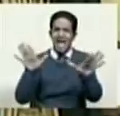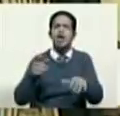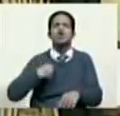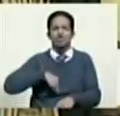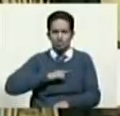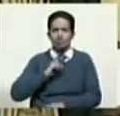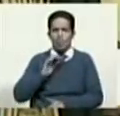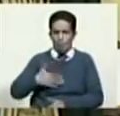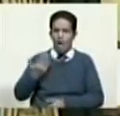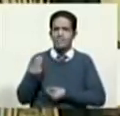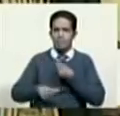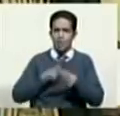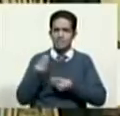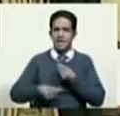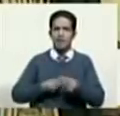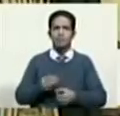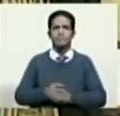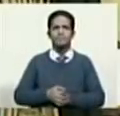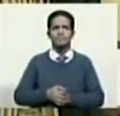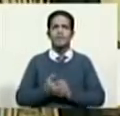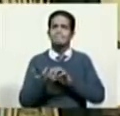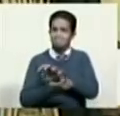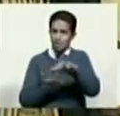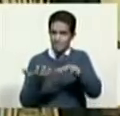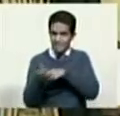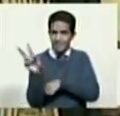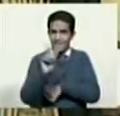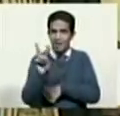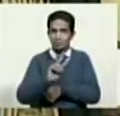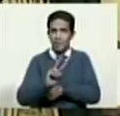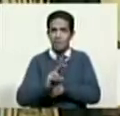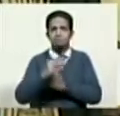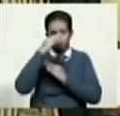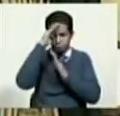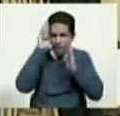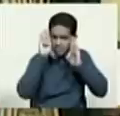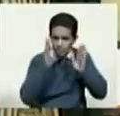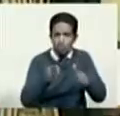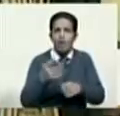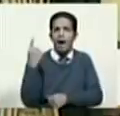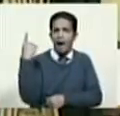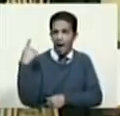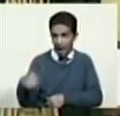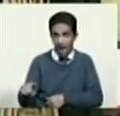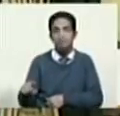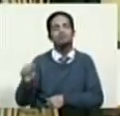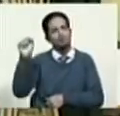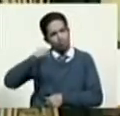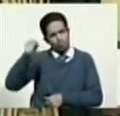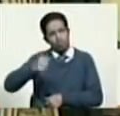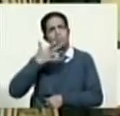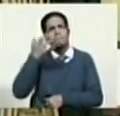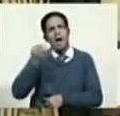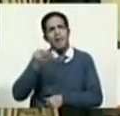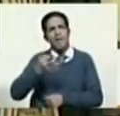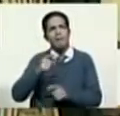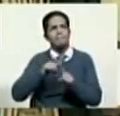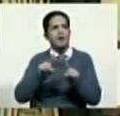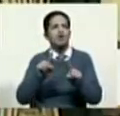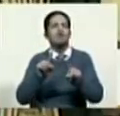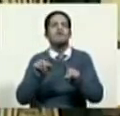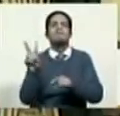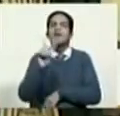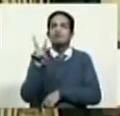capacidad. Problemas en Venezuela, los atendemos. Que los hay, los hay. Pero Venezuela no está en ninguna